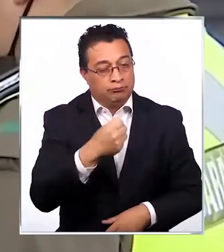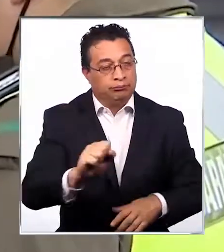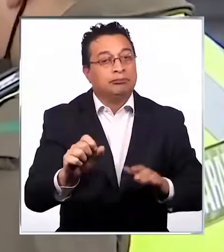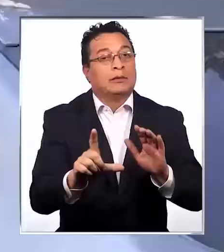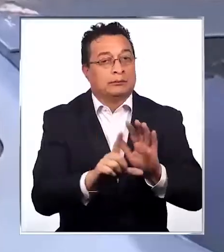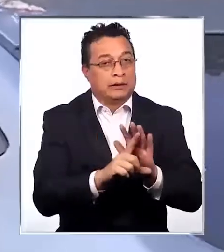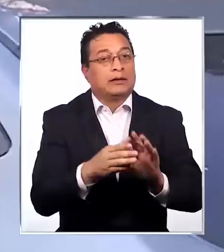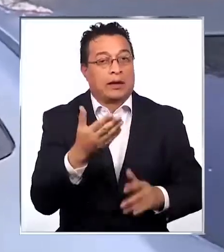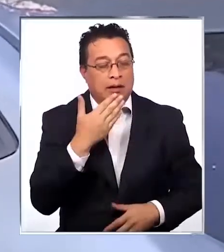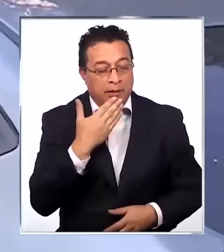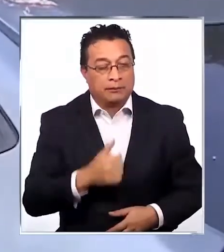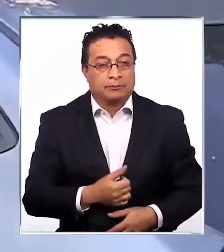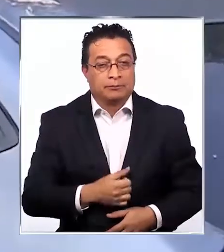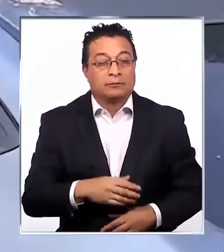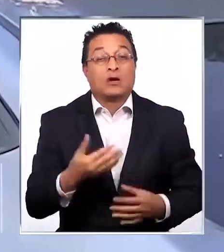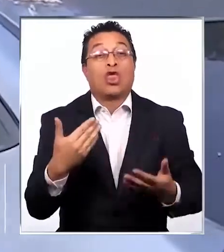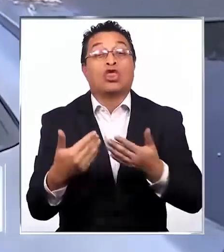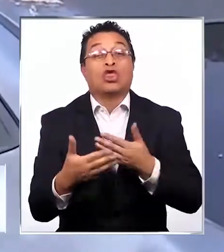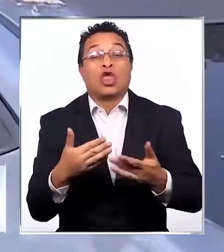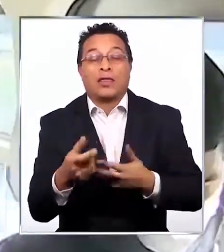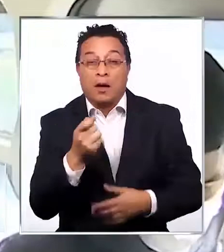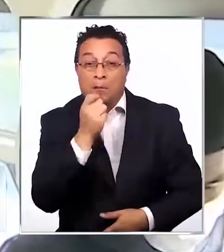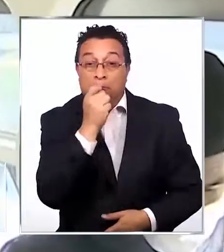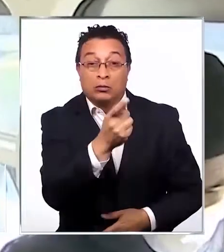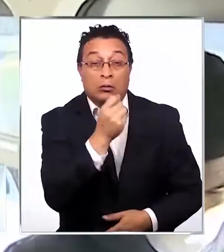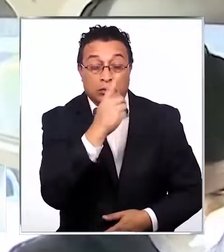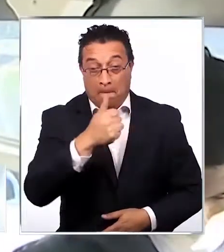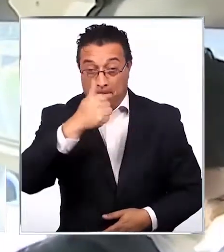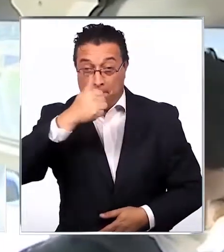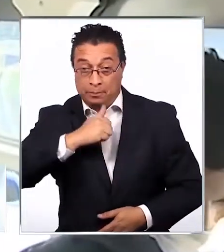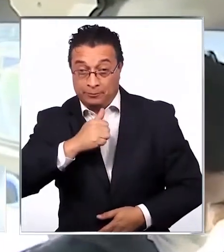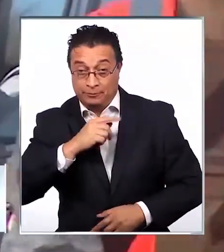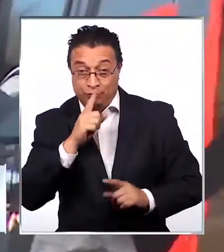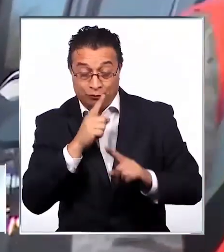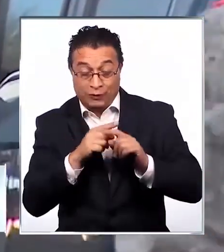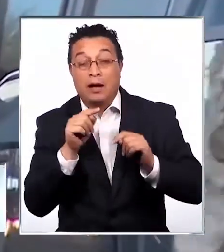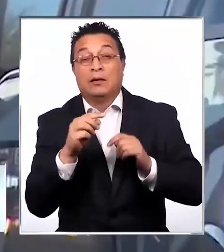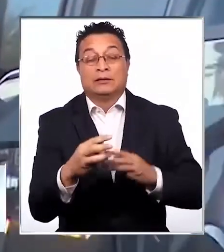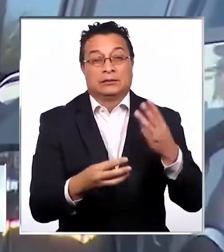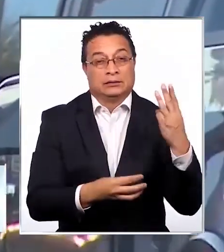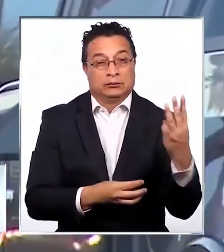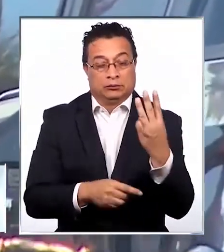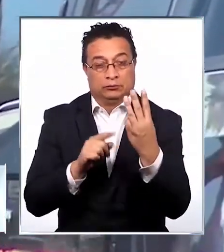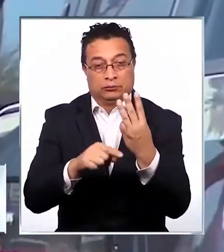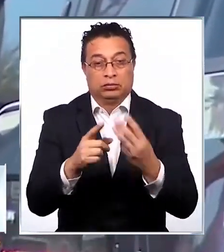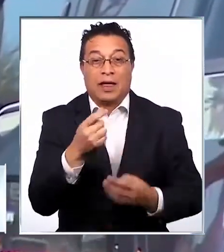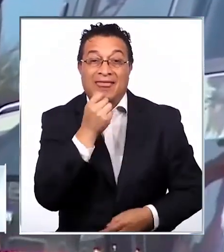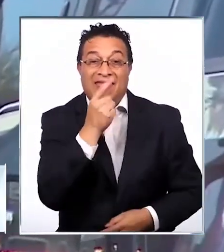delito sanitario. ¿Dónde presentar las denuncias anónimas? En